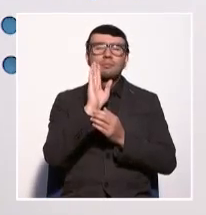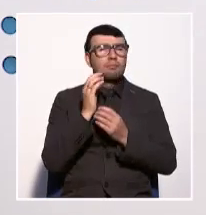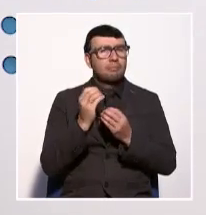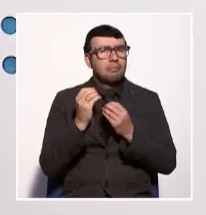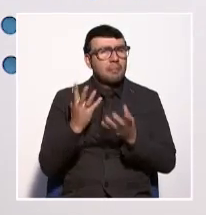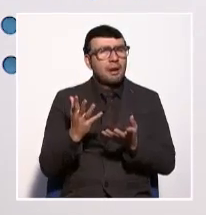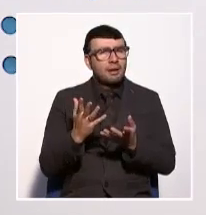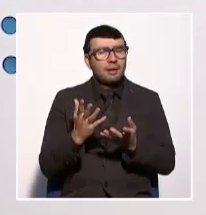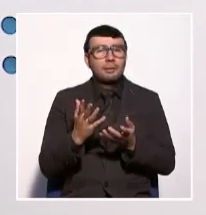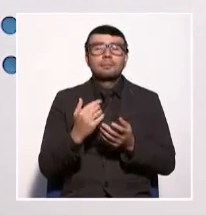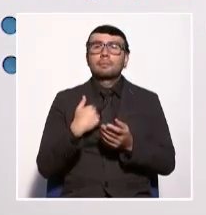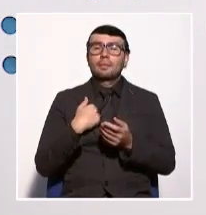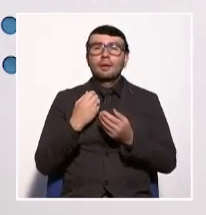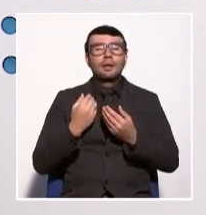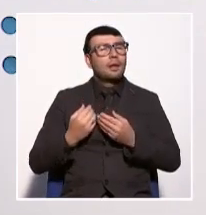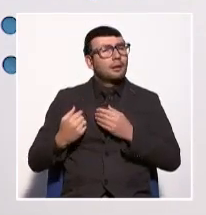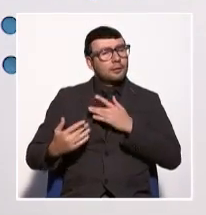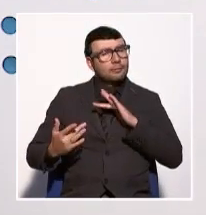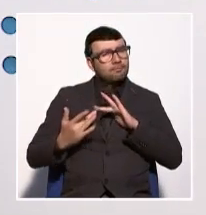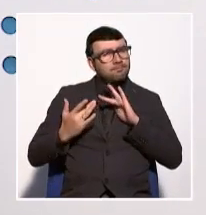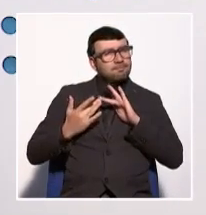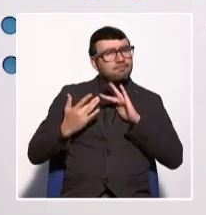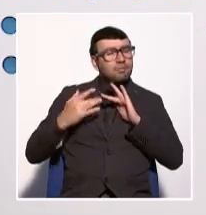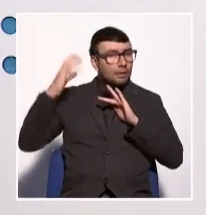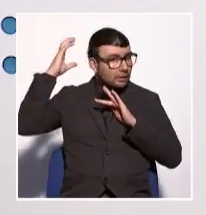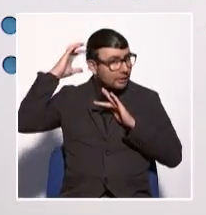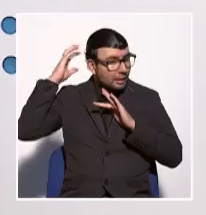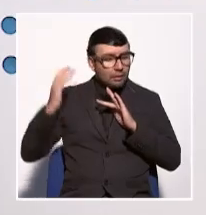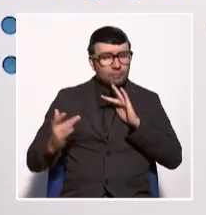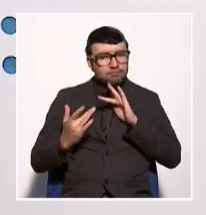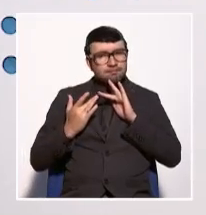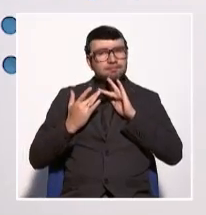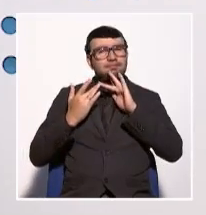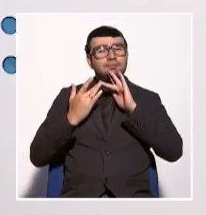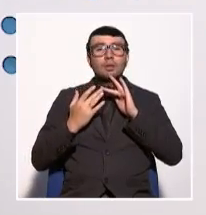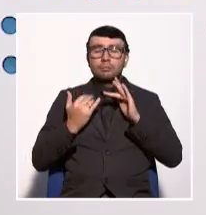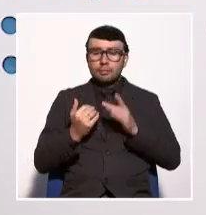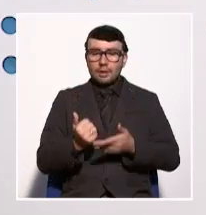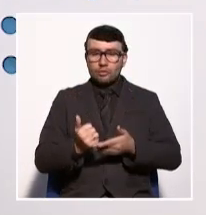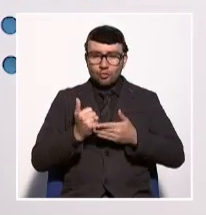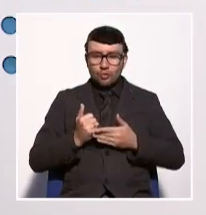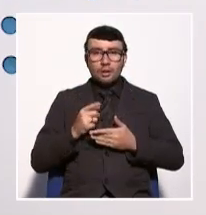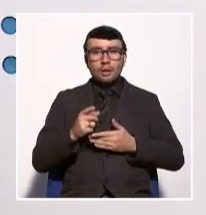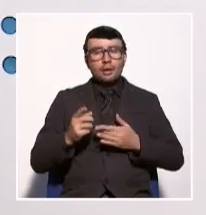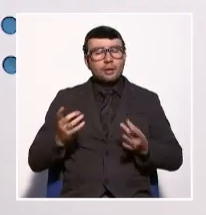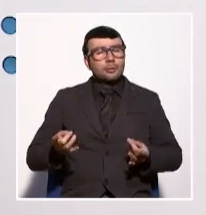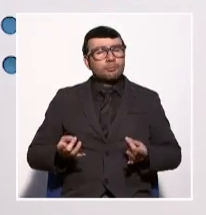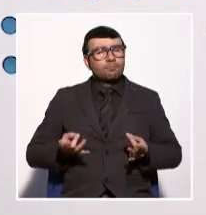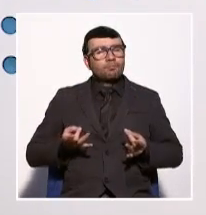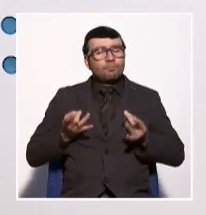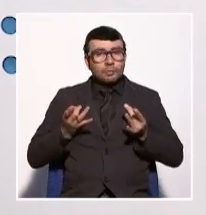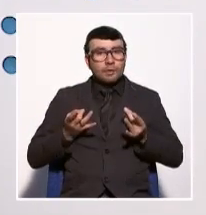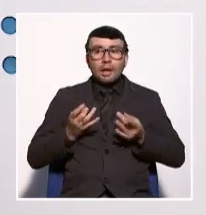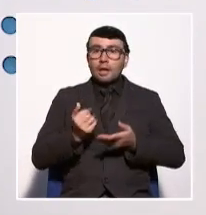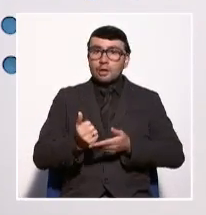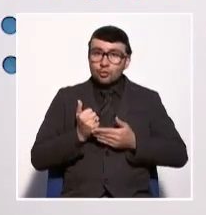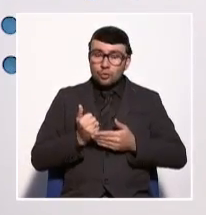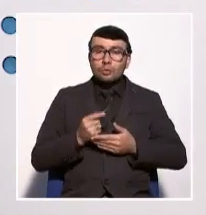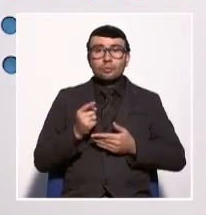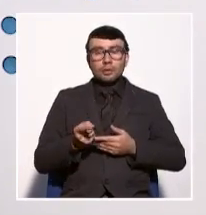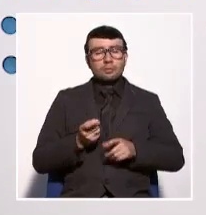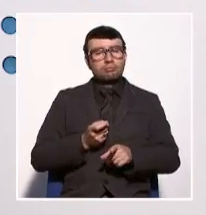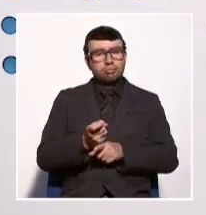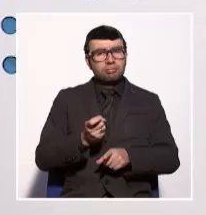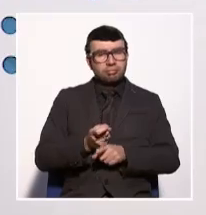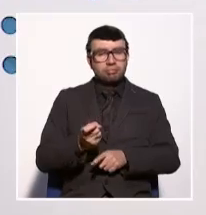estimular la pineal una técnica muy usada en procesos de meditación y de choque y con eso van a inducir al sueño